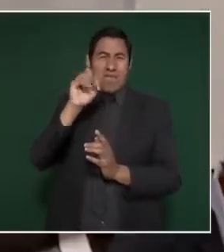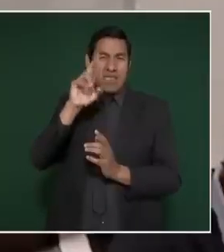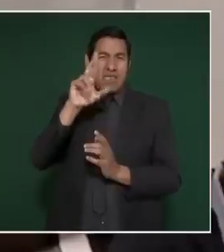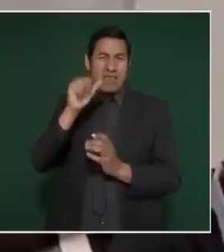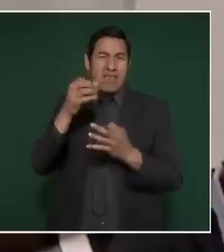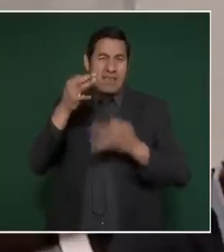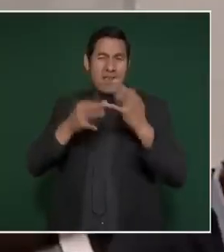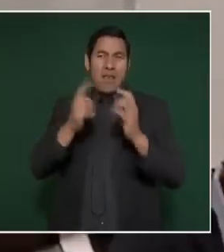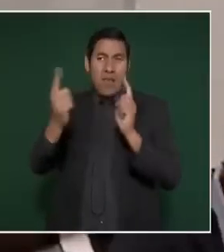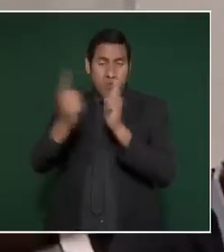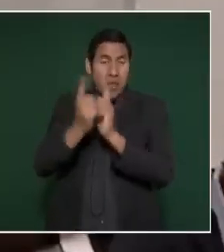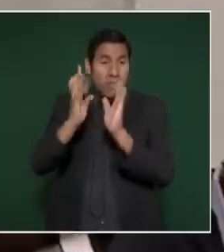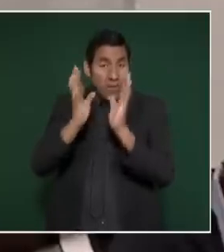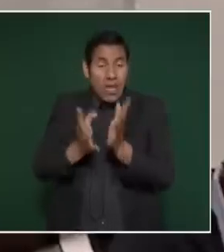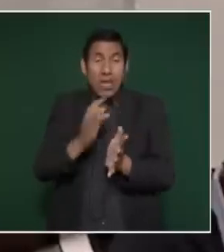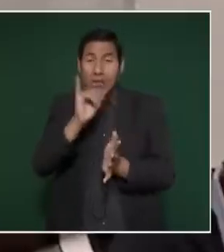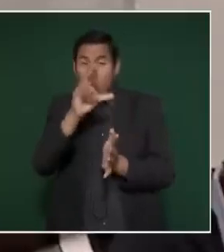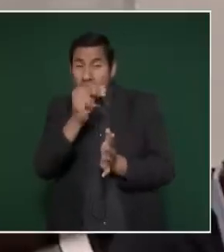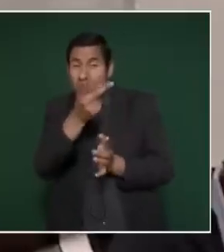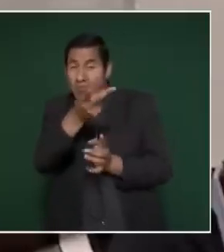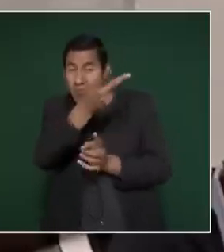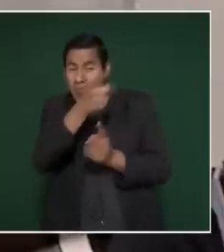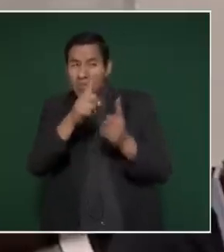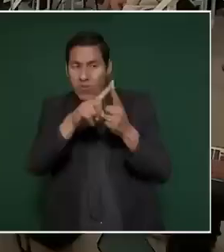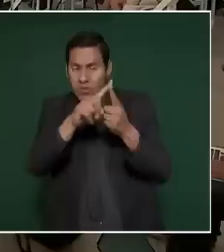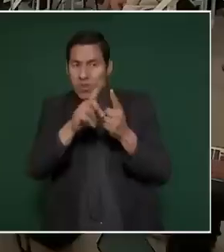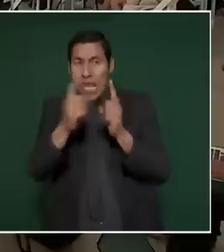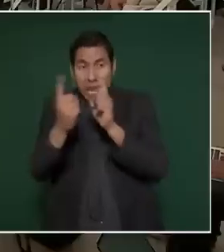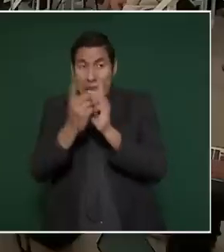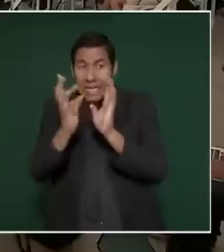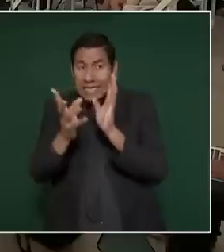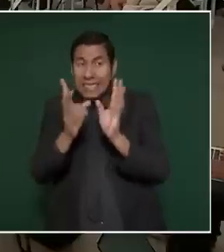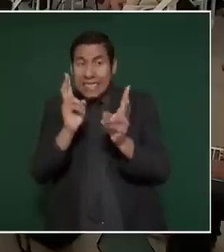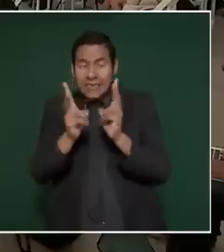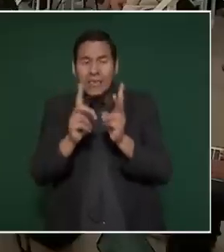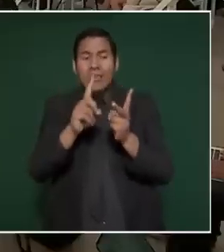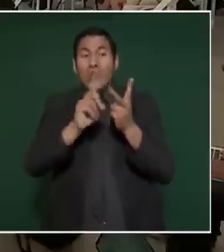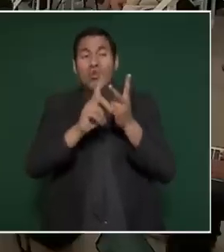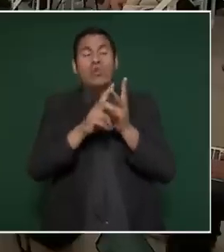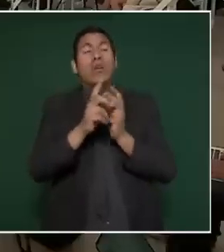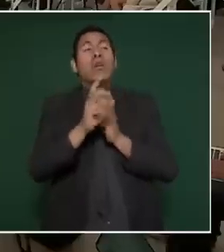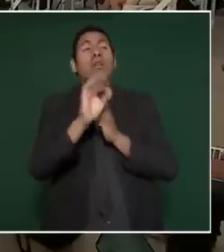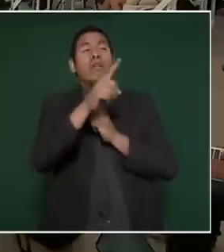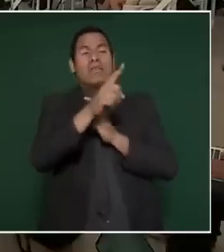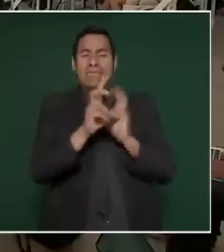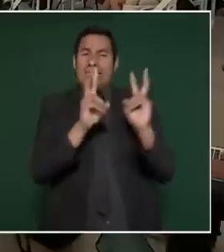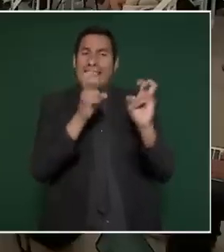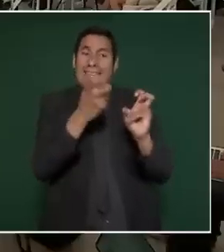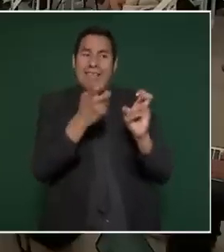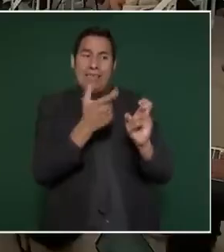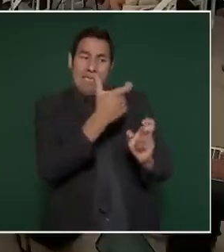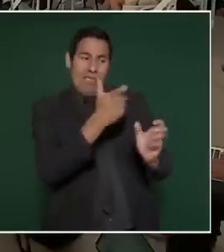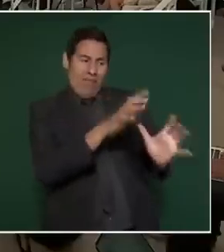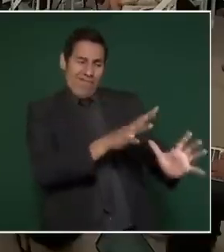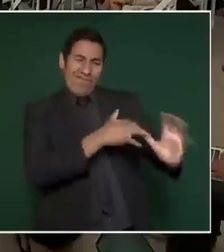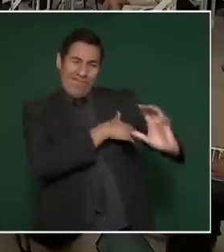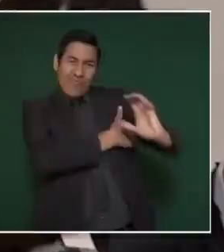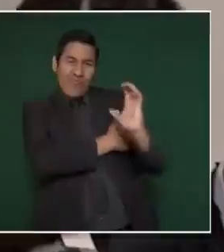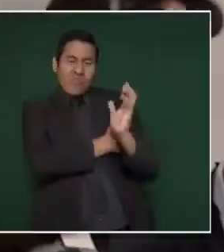si ya hay información respecto a eso y cómo vislumbra que vaya a terminar este tema, si sí